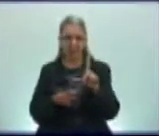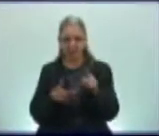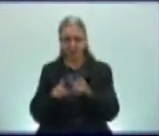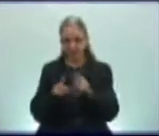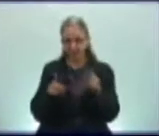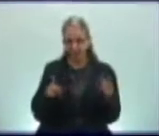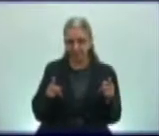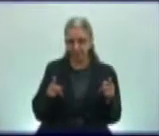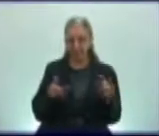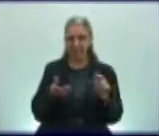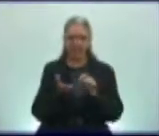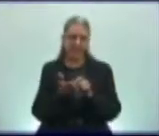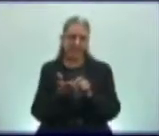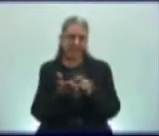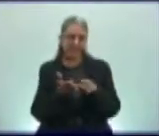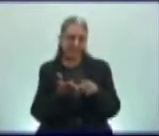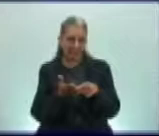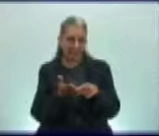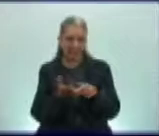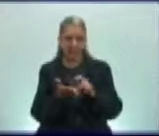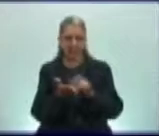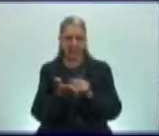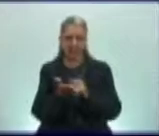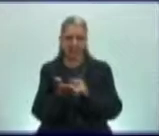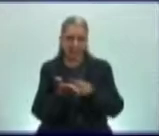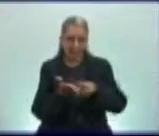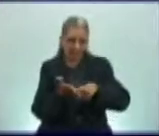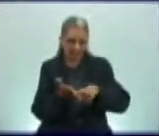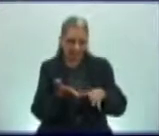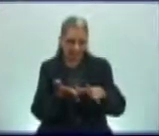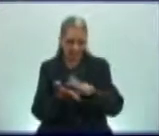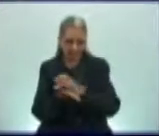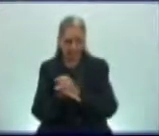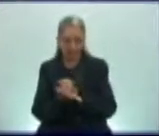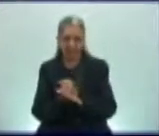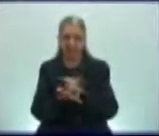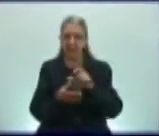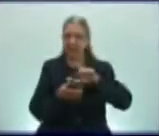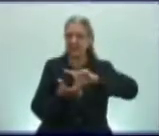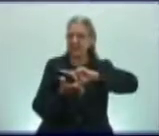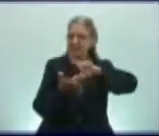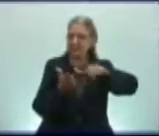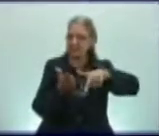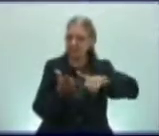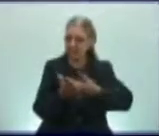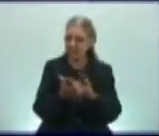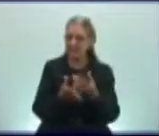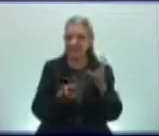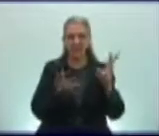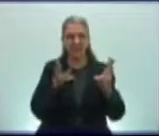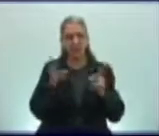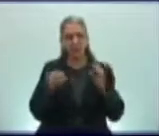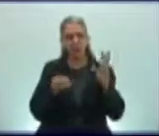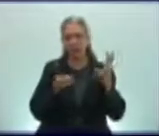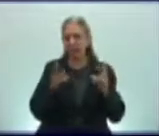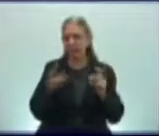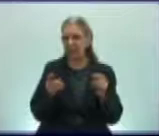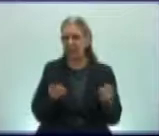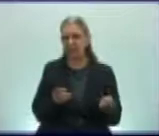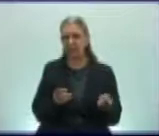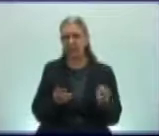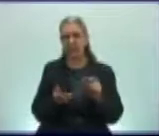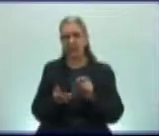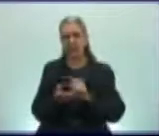el diámetro de una circunferencia. Además, hemos estado calculando la longitud del arco